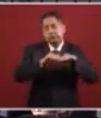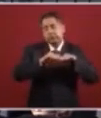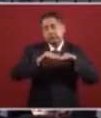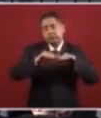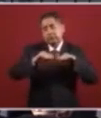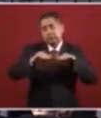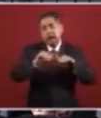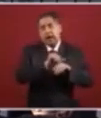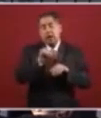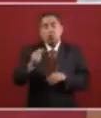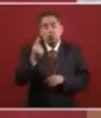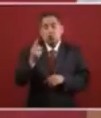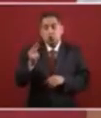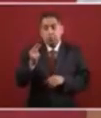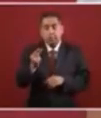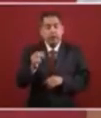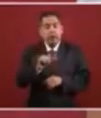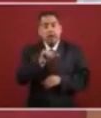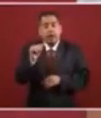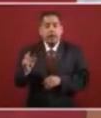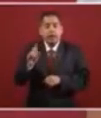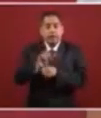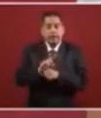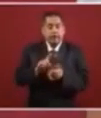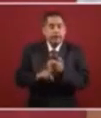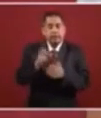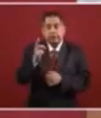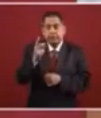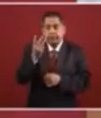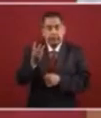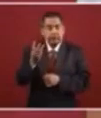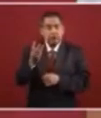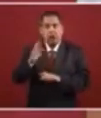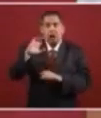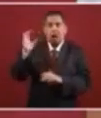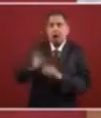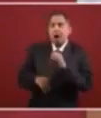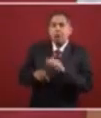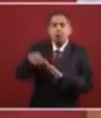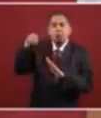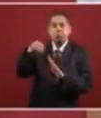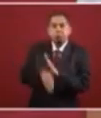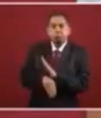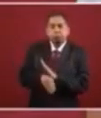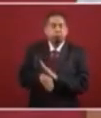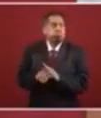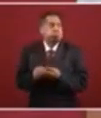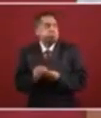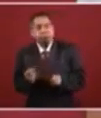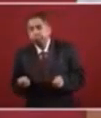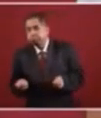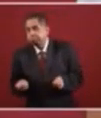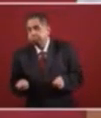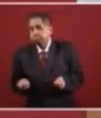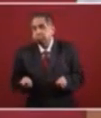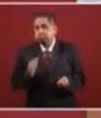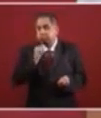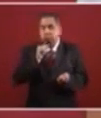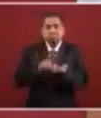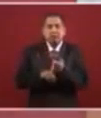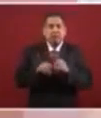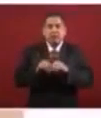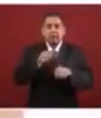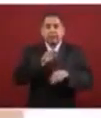hasta el primero de noviembre y al día de tres bajó y dejó de estar en el 'top ten' como ya lo habíamos compartido en las gráficas y